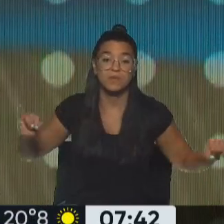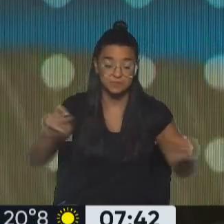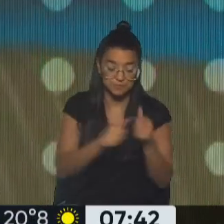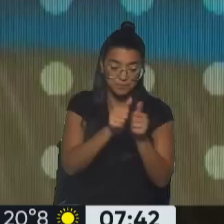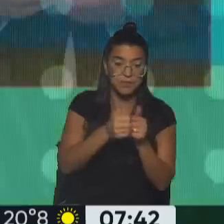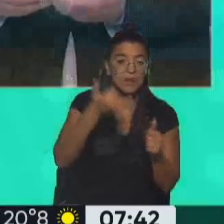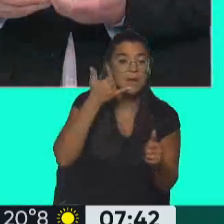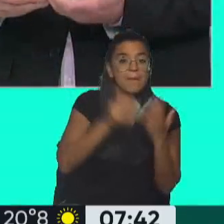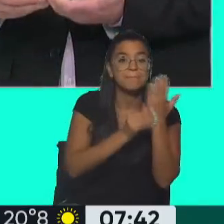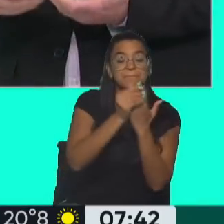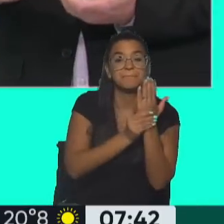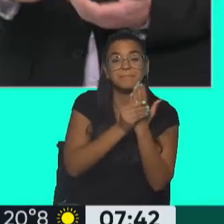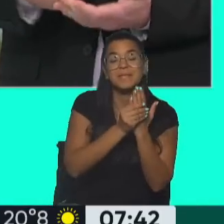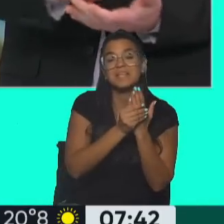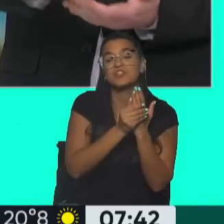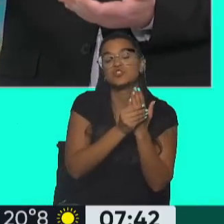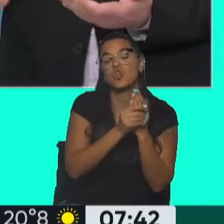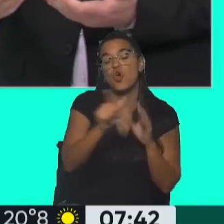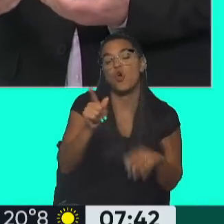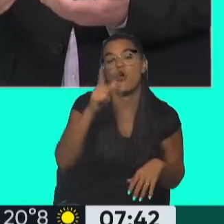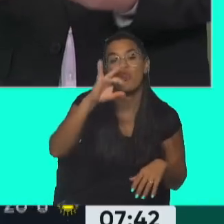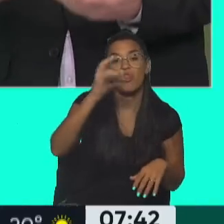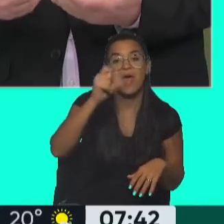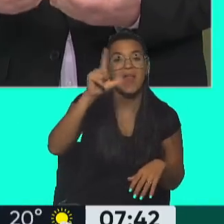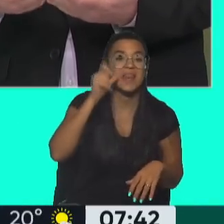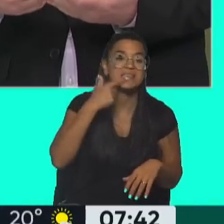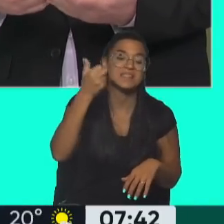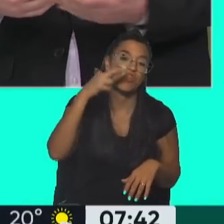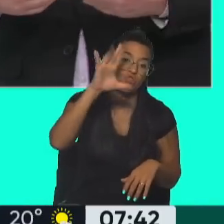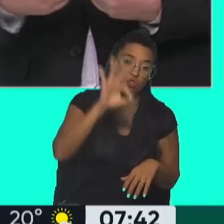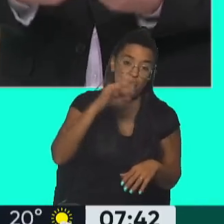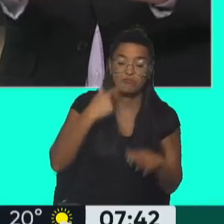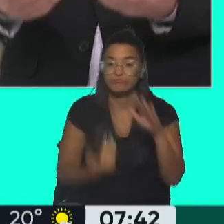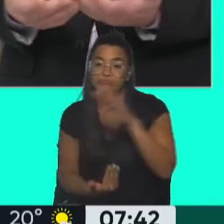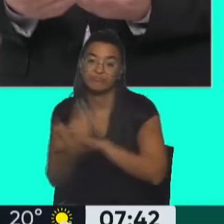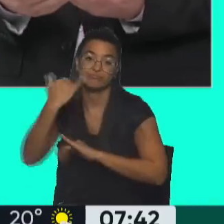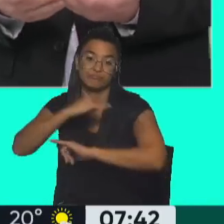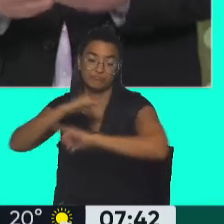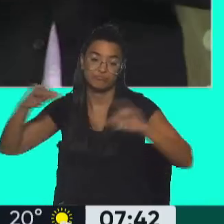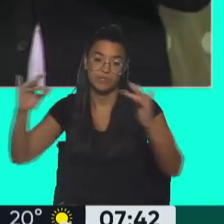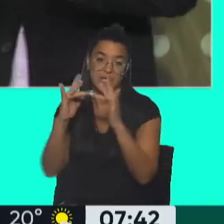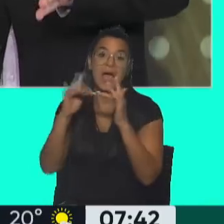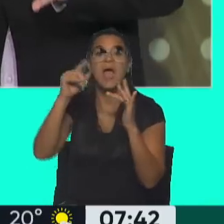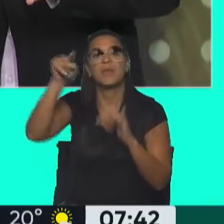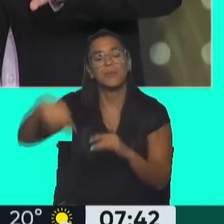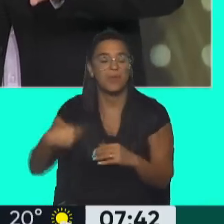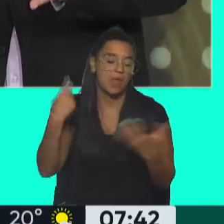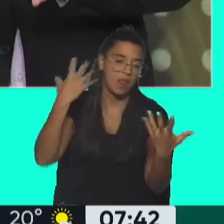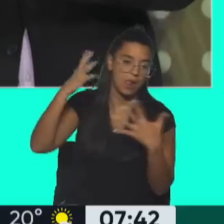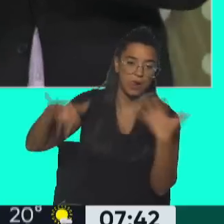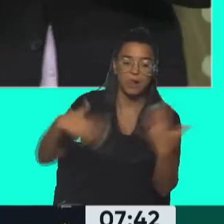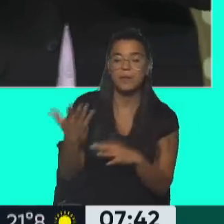teléfono del ministro Marcelo D'Alessandro, y la subió a internet. Y a partir de allí se generó toda esta controversia. Los chats de